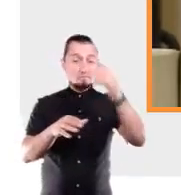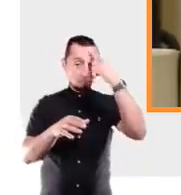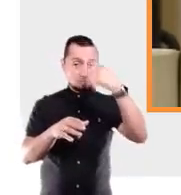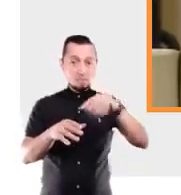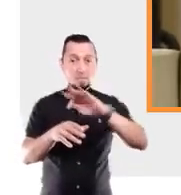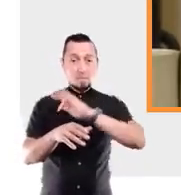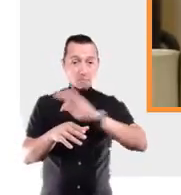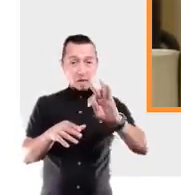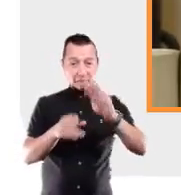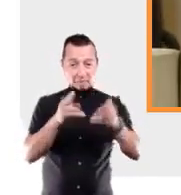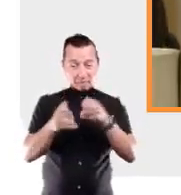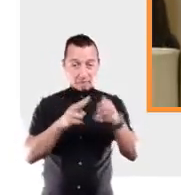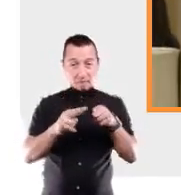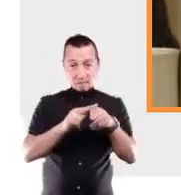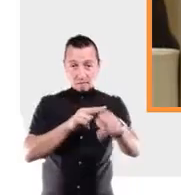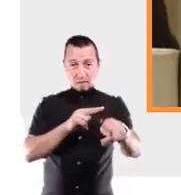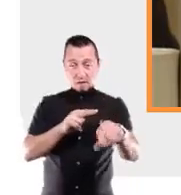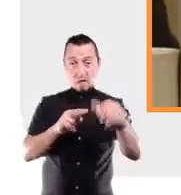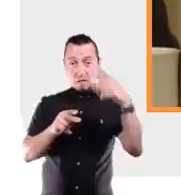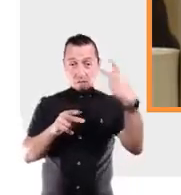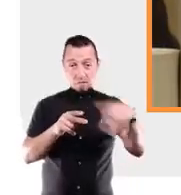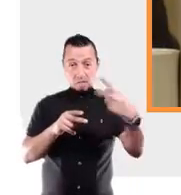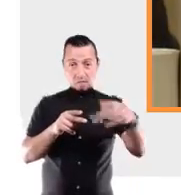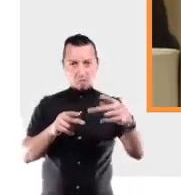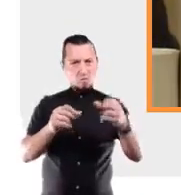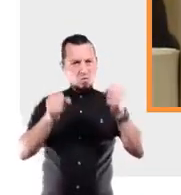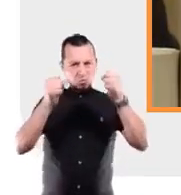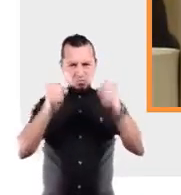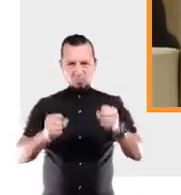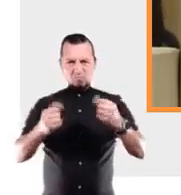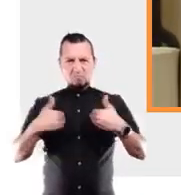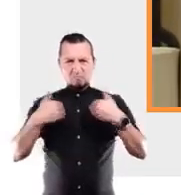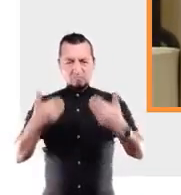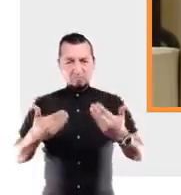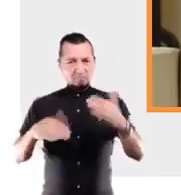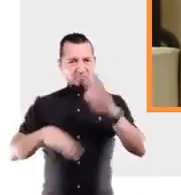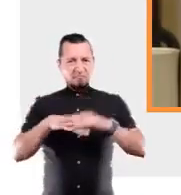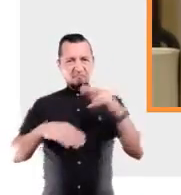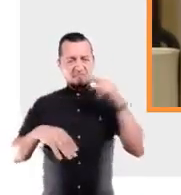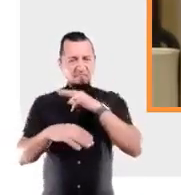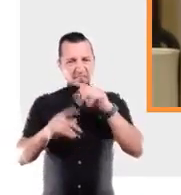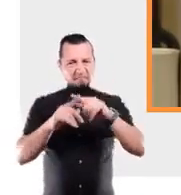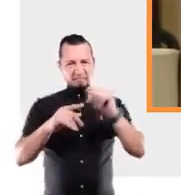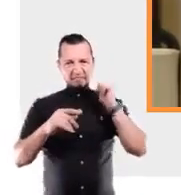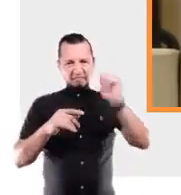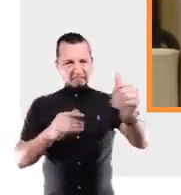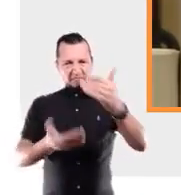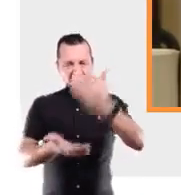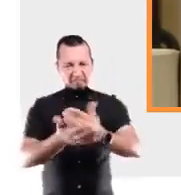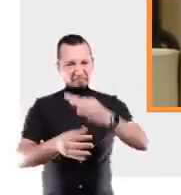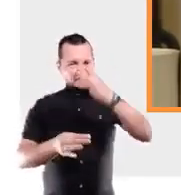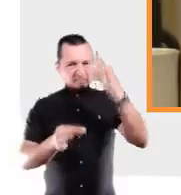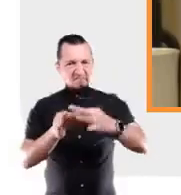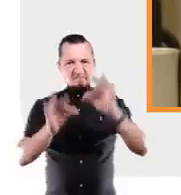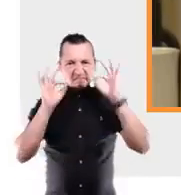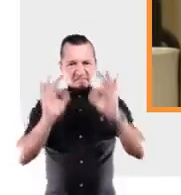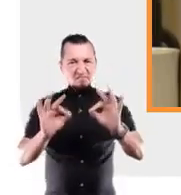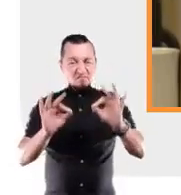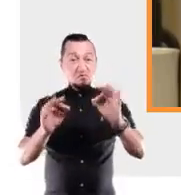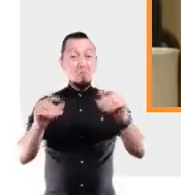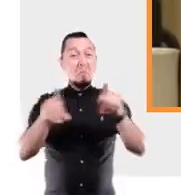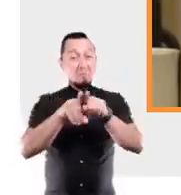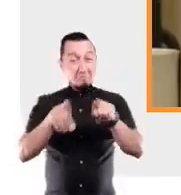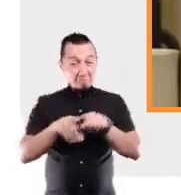de pasajeros con seguridad, rapidez, comodidad y puntualidad, incluyendo